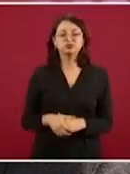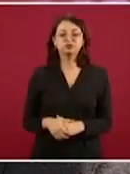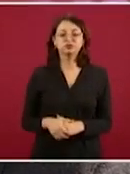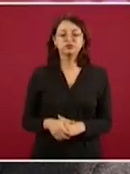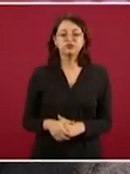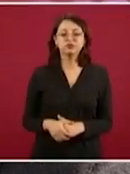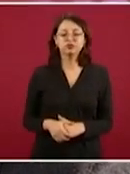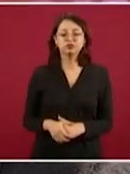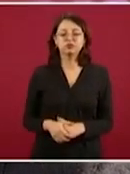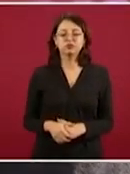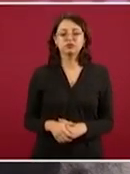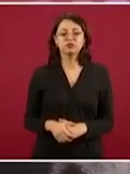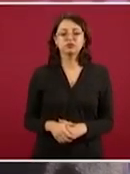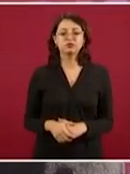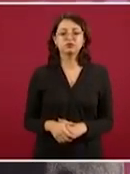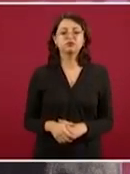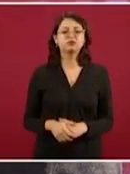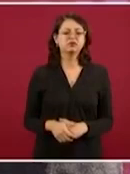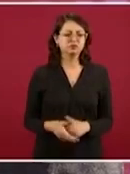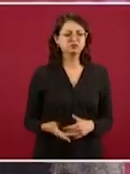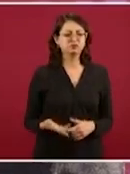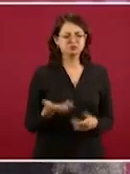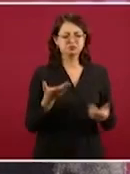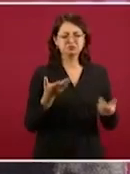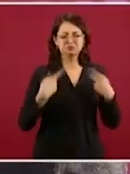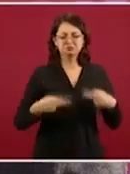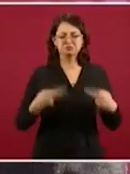y son gentes buenas.